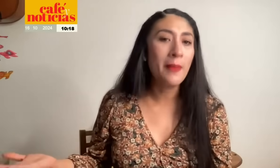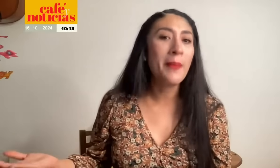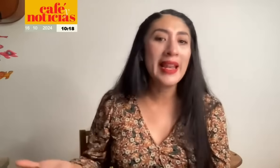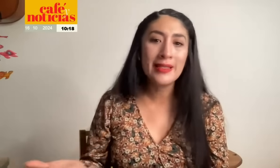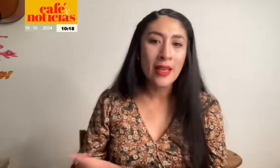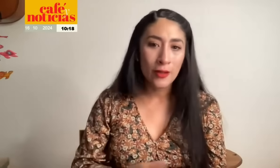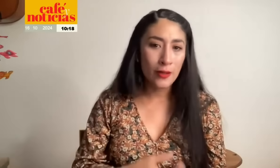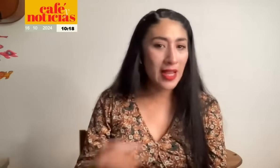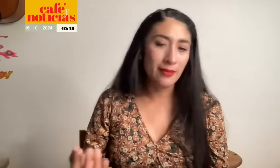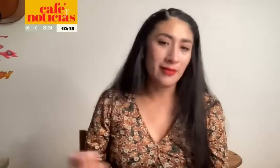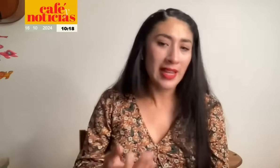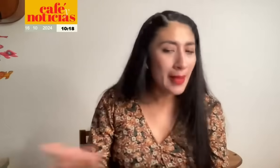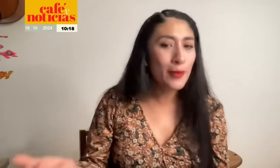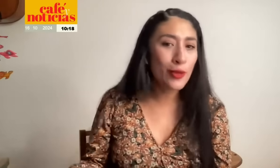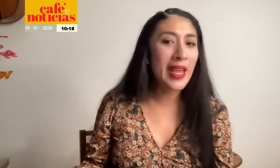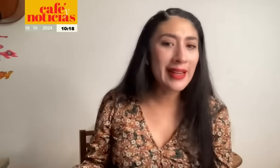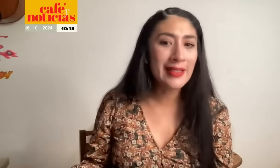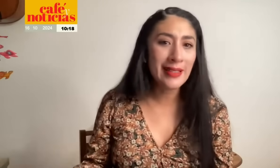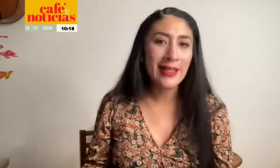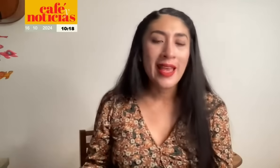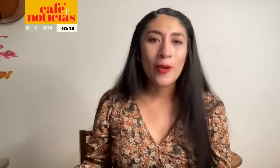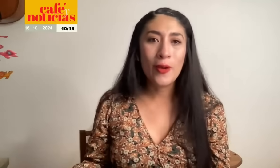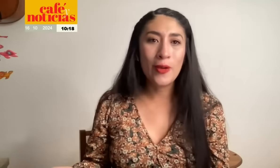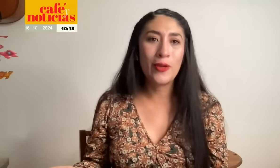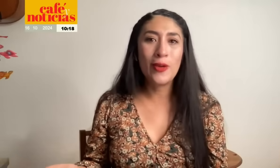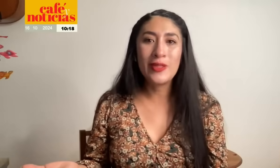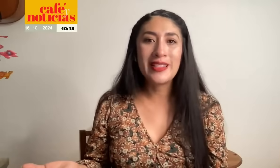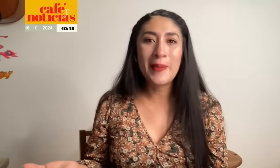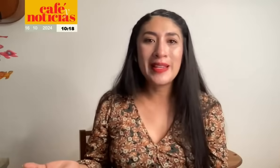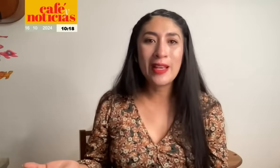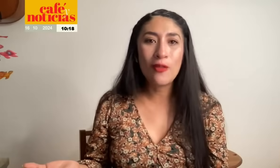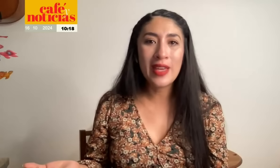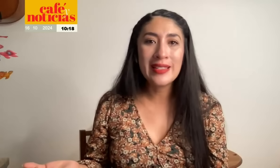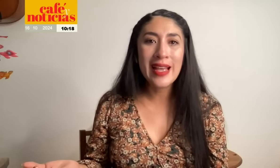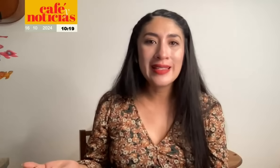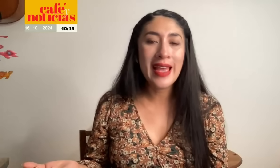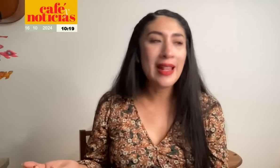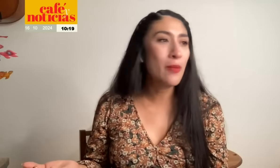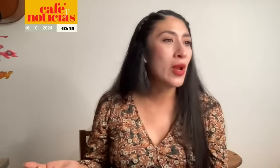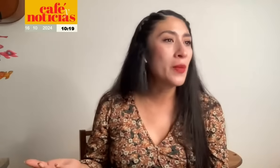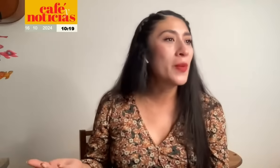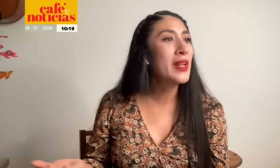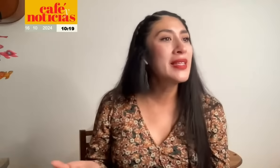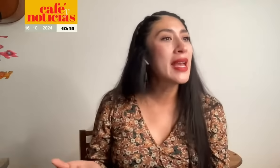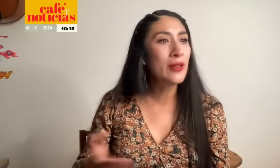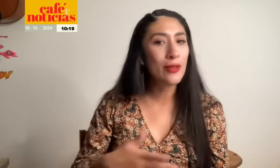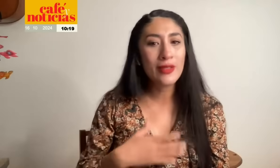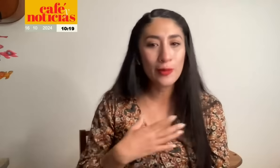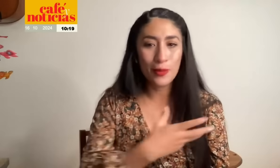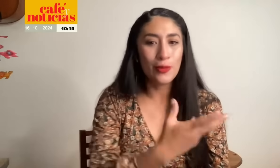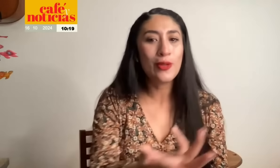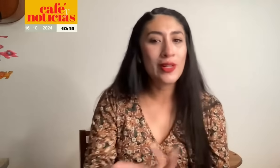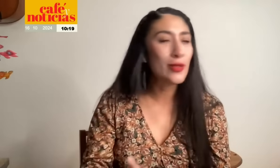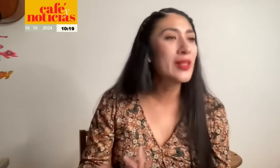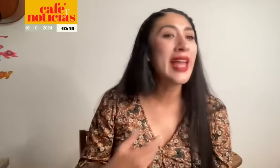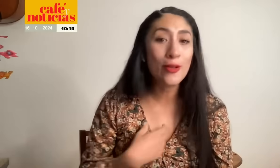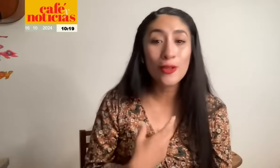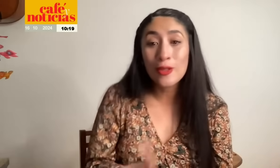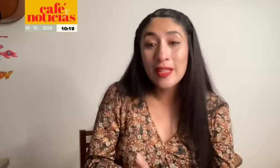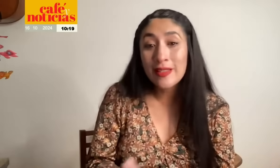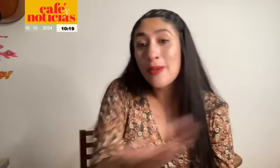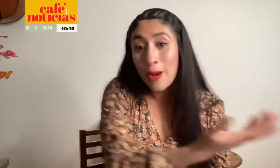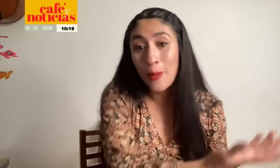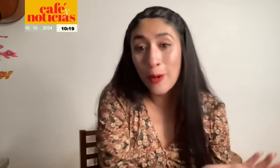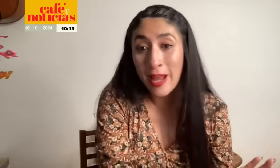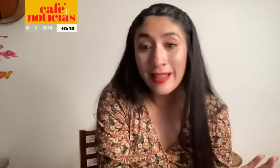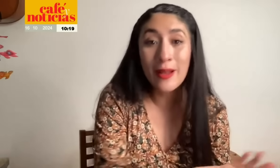policías municipales. O sea, tenemos una crisis con los exámenes de confianza hacia el cuerpo policíaco, entonces pues no nos resulta a